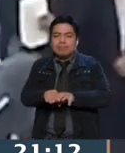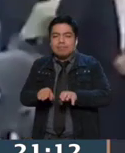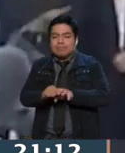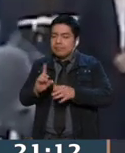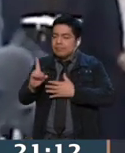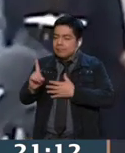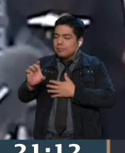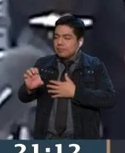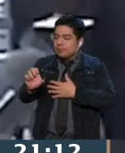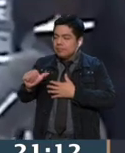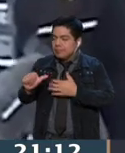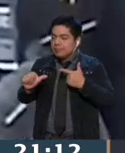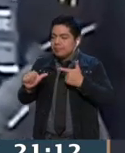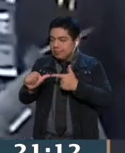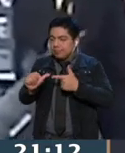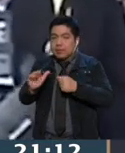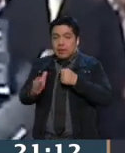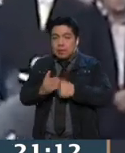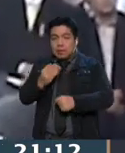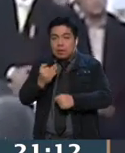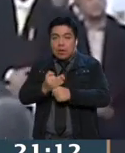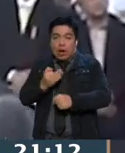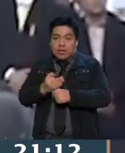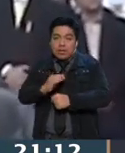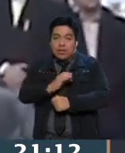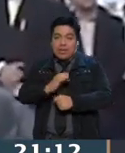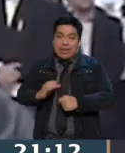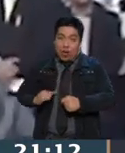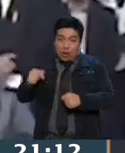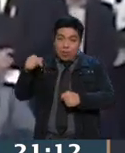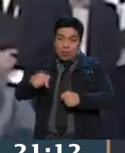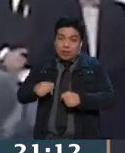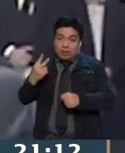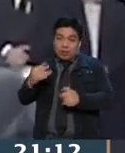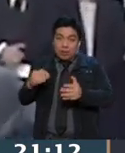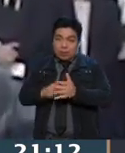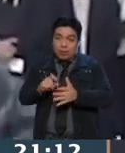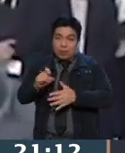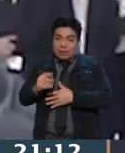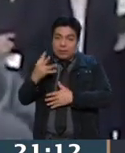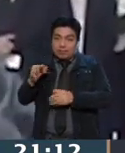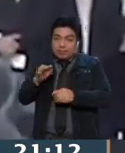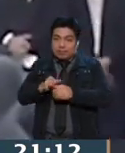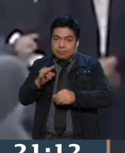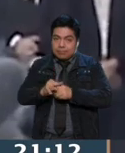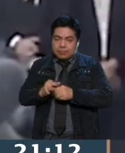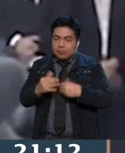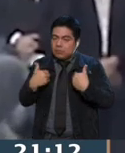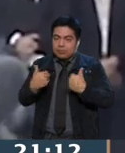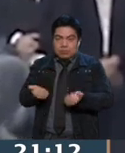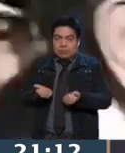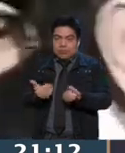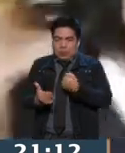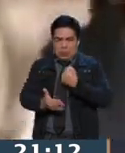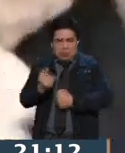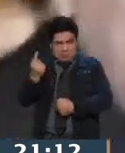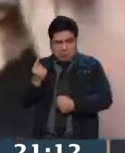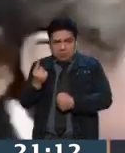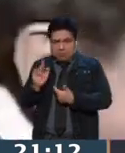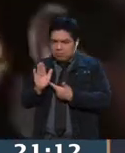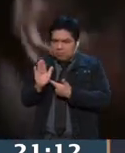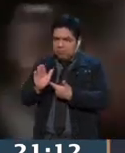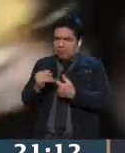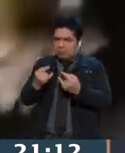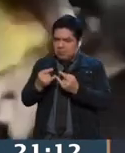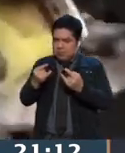DEA en la campaña electoral del 2024 aquí en México. No se puede entender que se publique esta historia, que